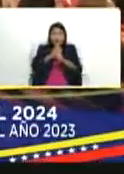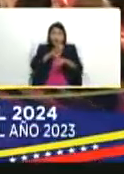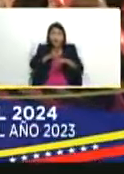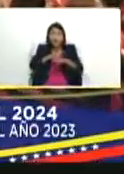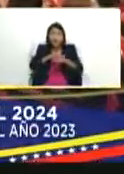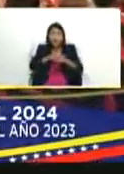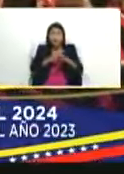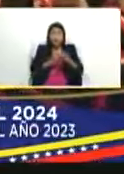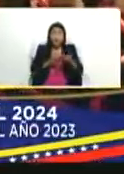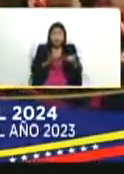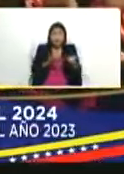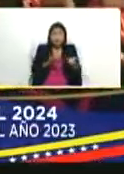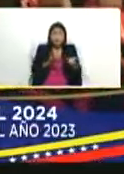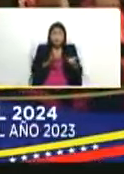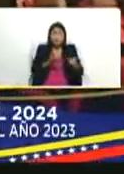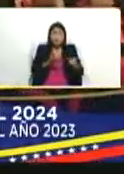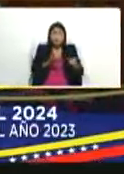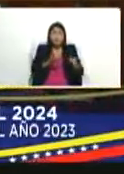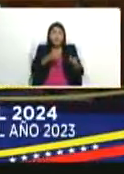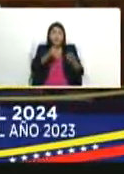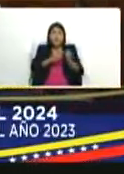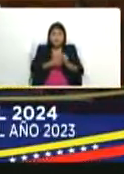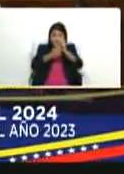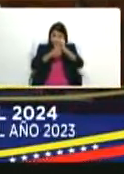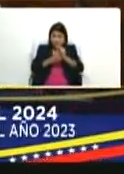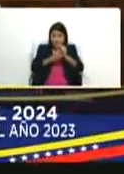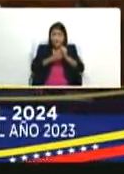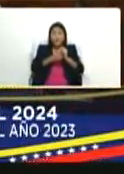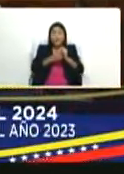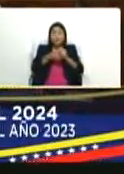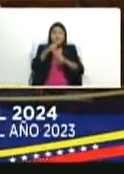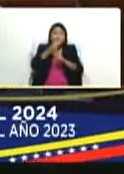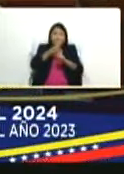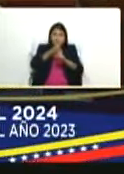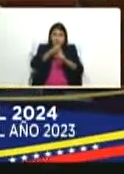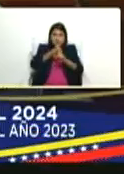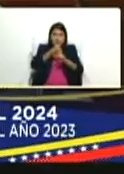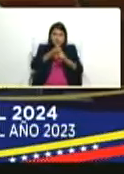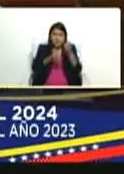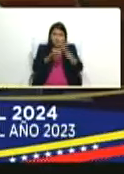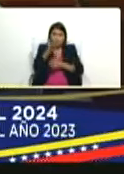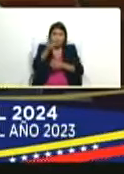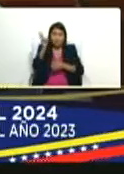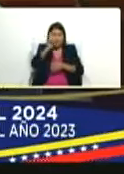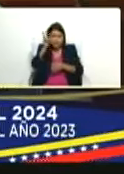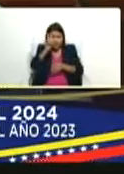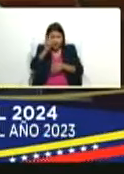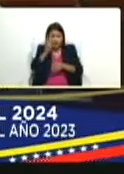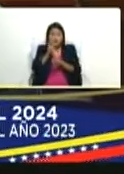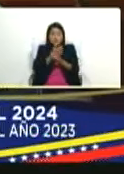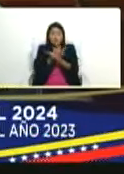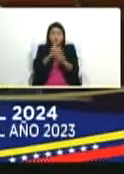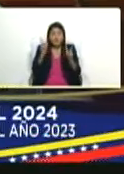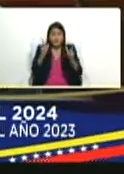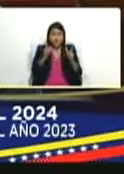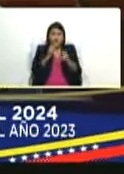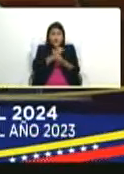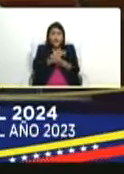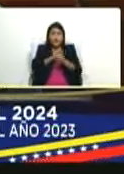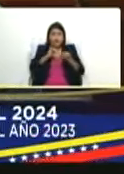nos encargó la generación emancipadora que luchó para fundarnos como una patria libre, soberana e